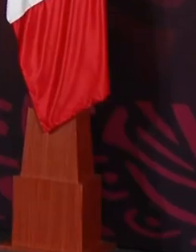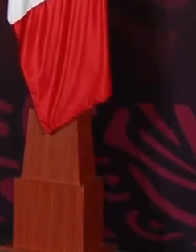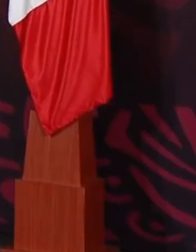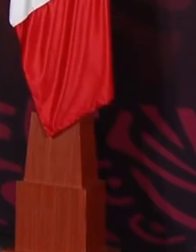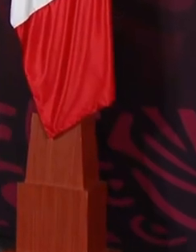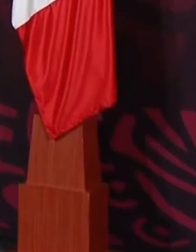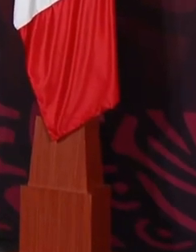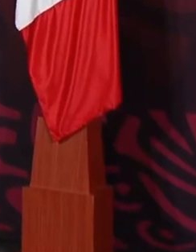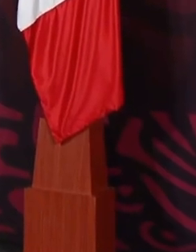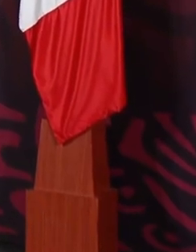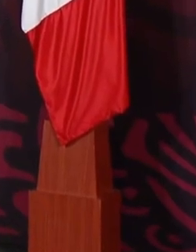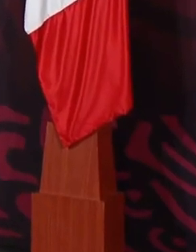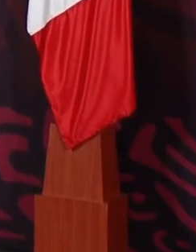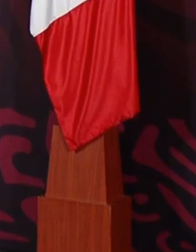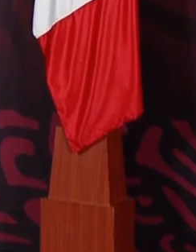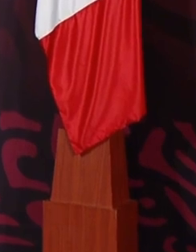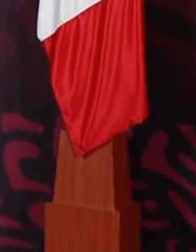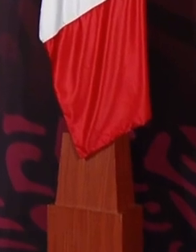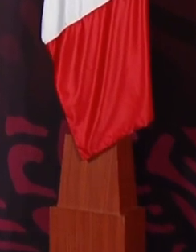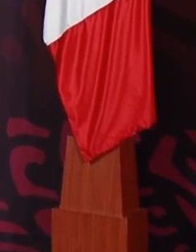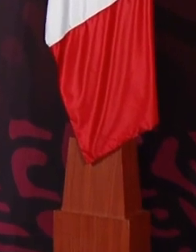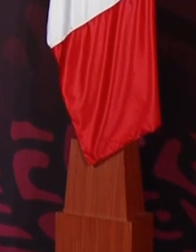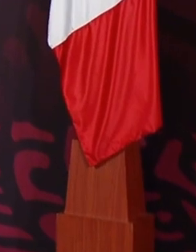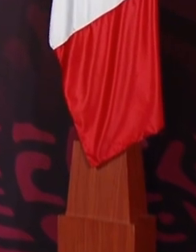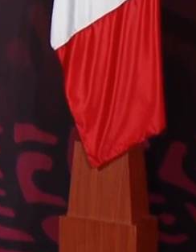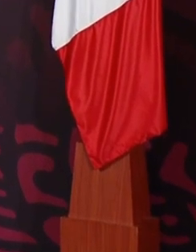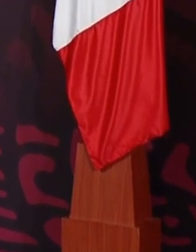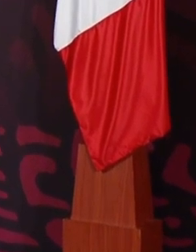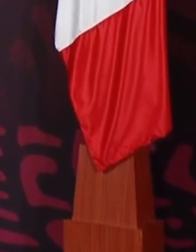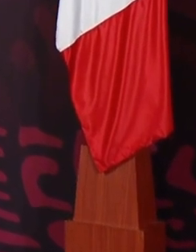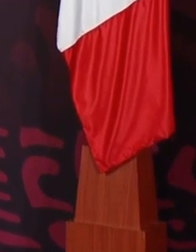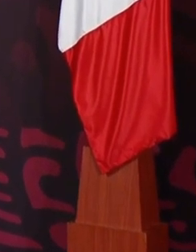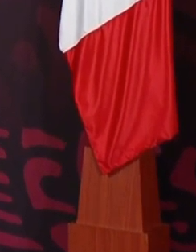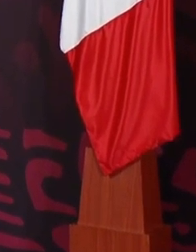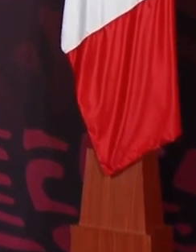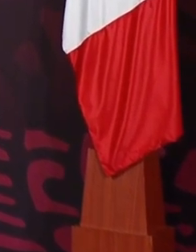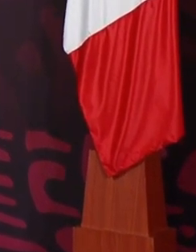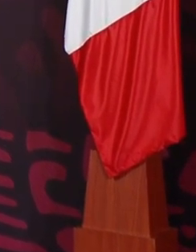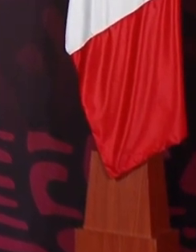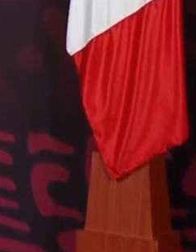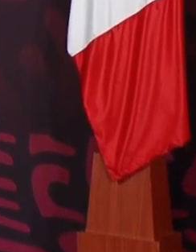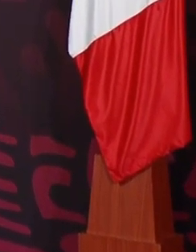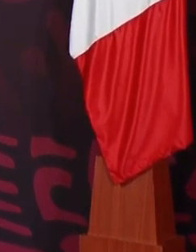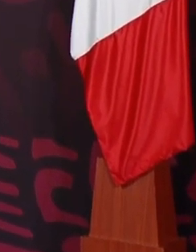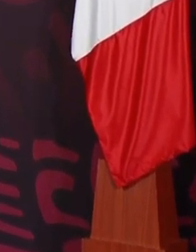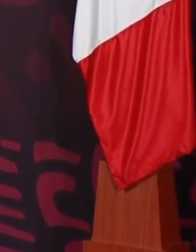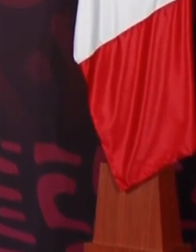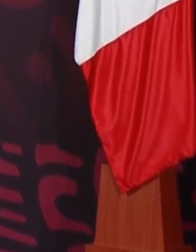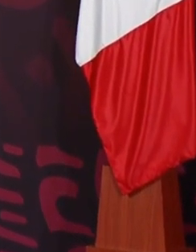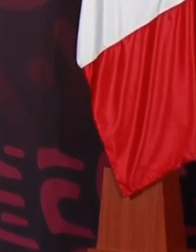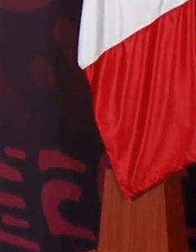porque se van a pagar alrededor de 6,000 millones, si no,